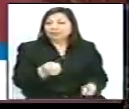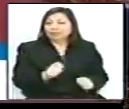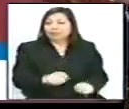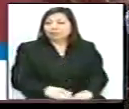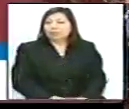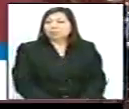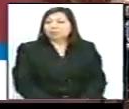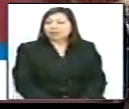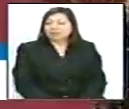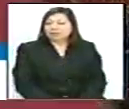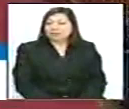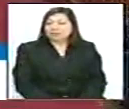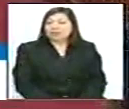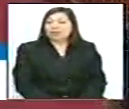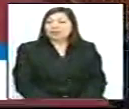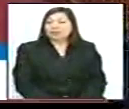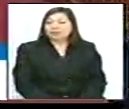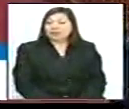suspende la sesión.